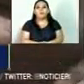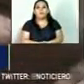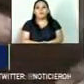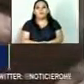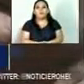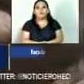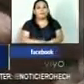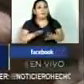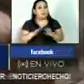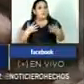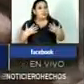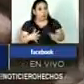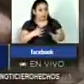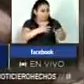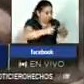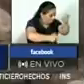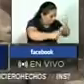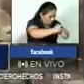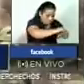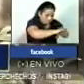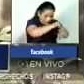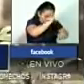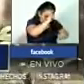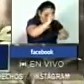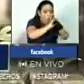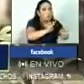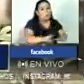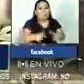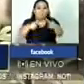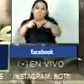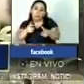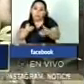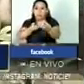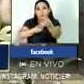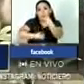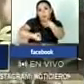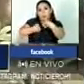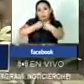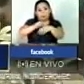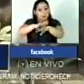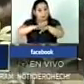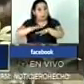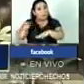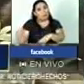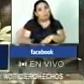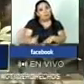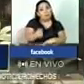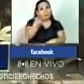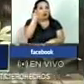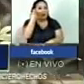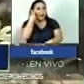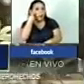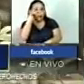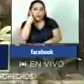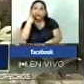Después de ordeñar, toma sus sagrados alimentos y sale a pastorear.